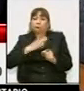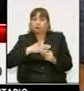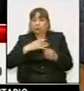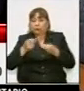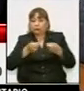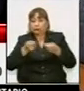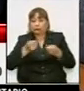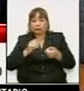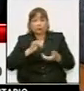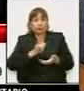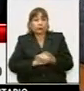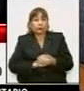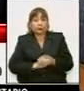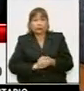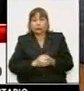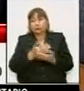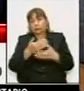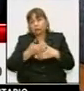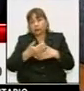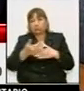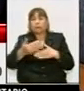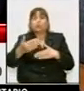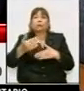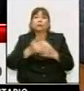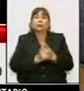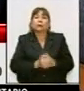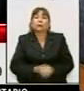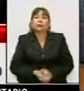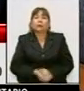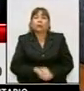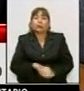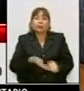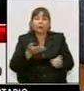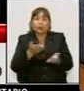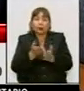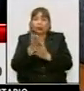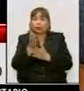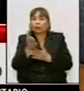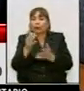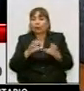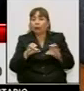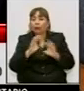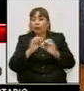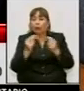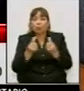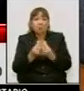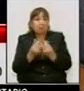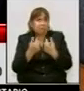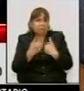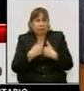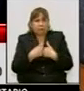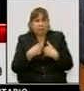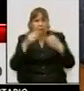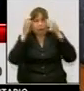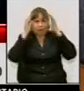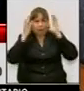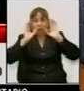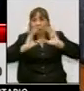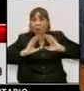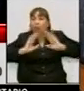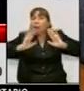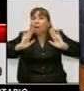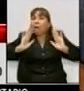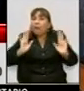y ella siguió su curso y se inclinó por ellos. Y eso no quiere decir que yo esté de acuerdo con eso. Ese